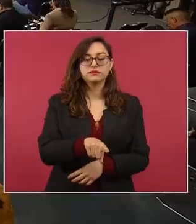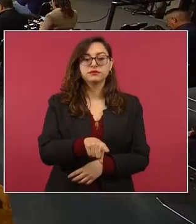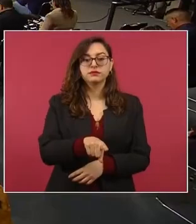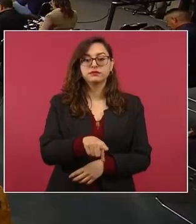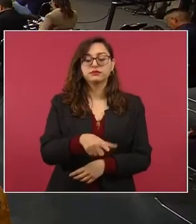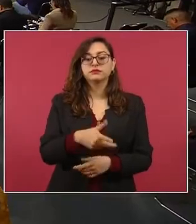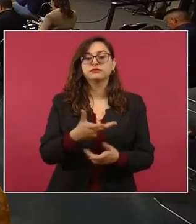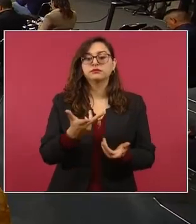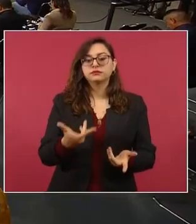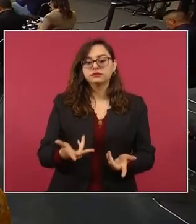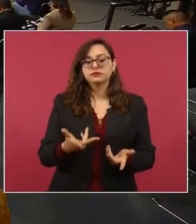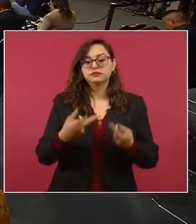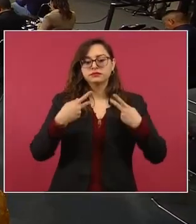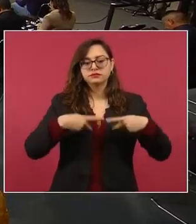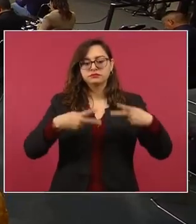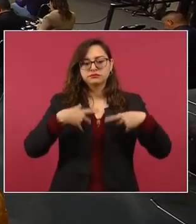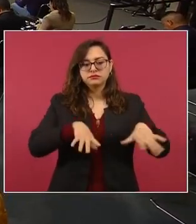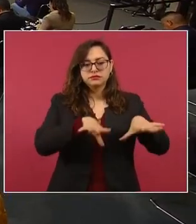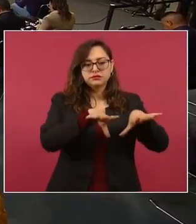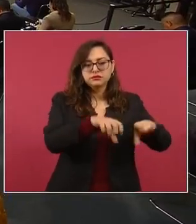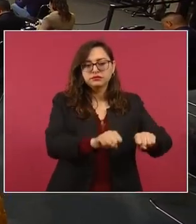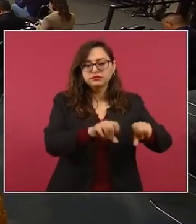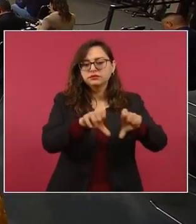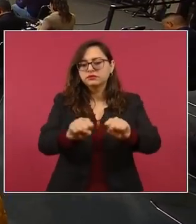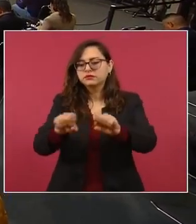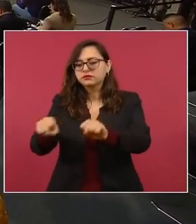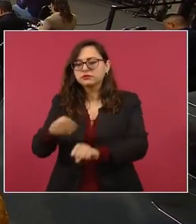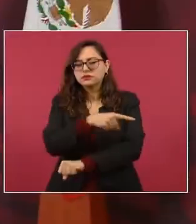las edades de los detenidos,